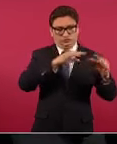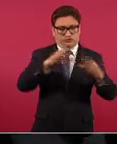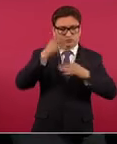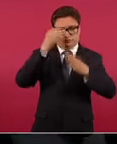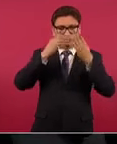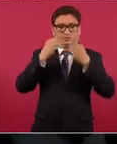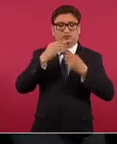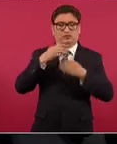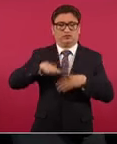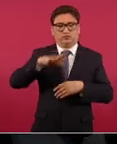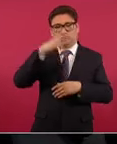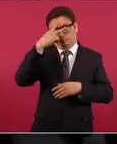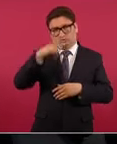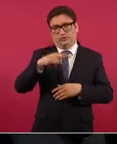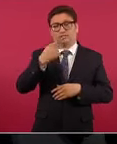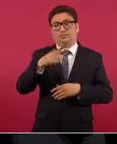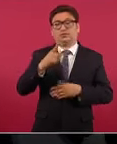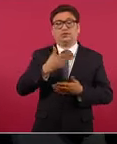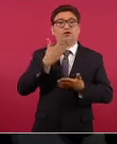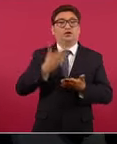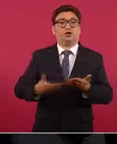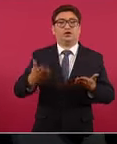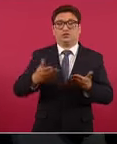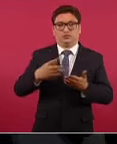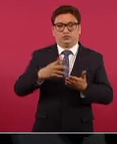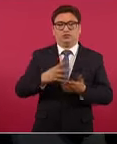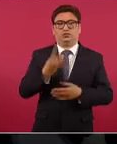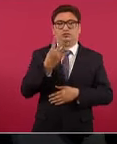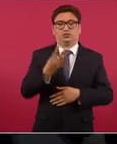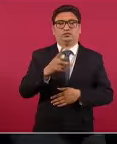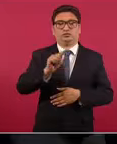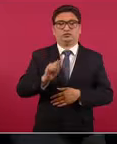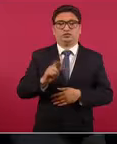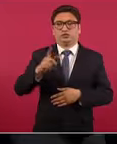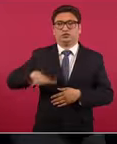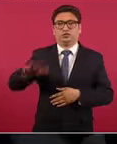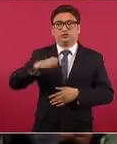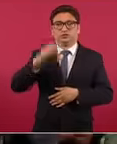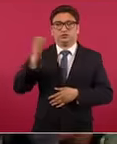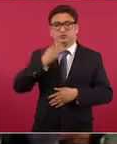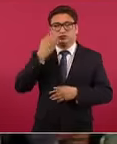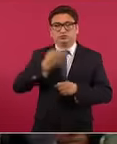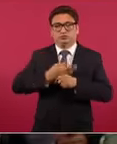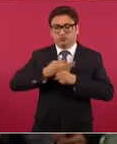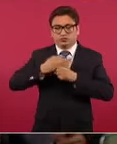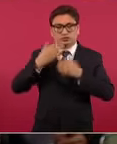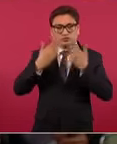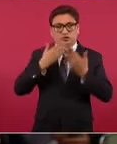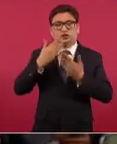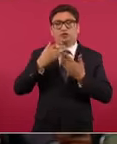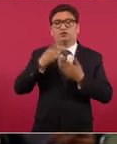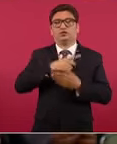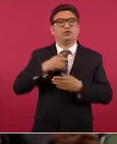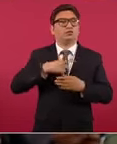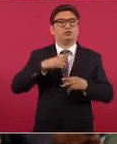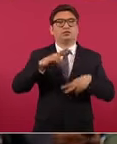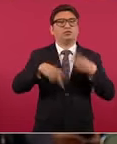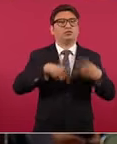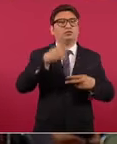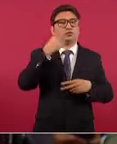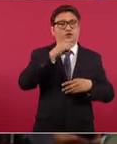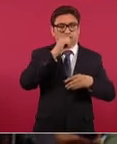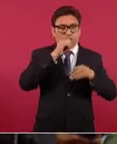embargo señor presidente pues hoy todavía en plena 4t estudiantes tienen que movilizarse para que se publique la convocatoria